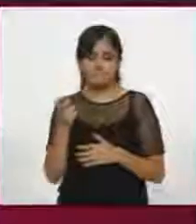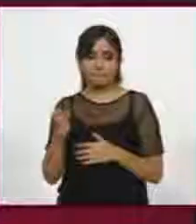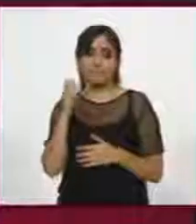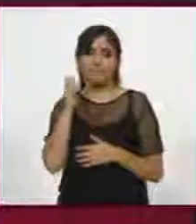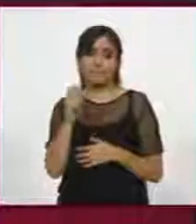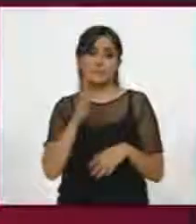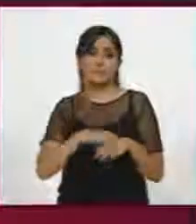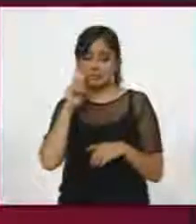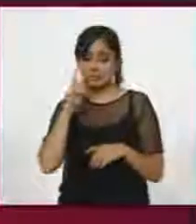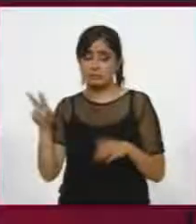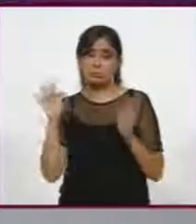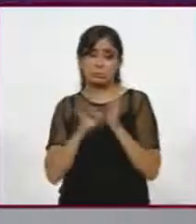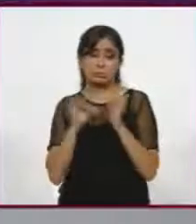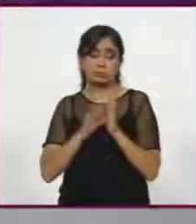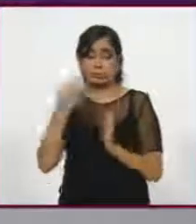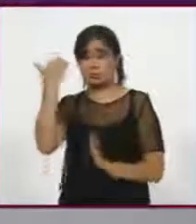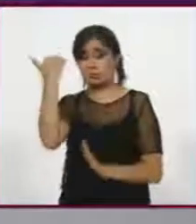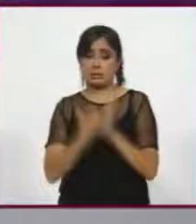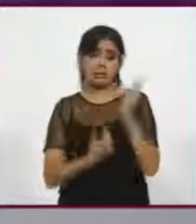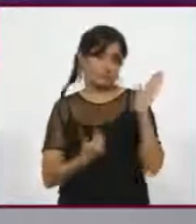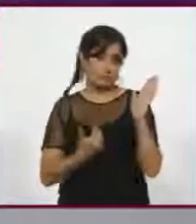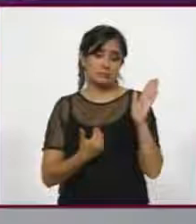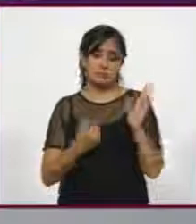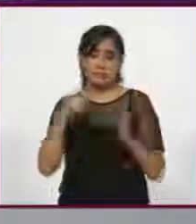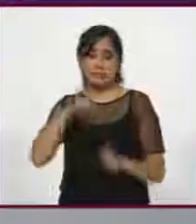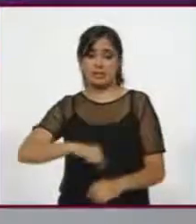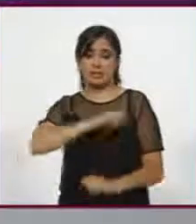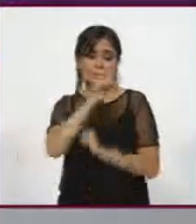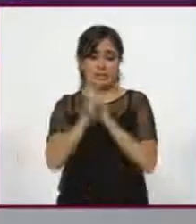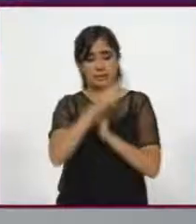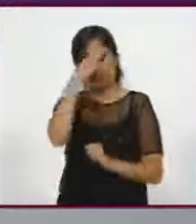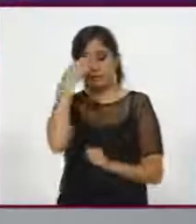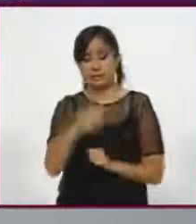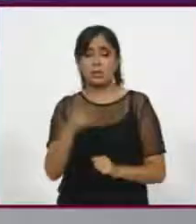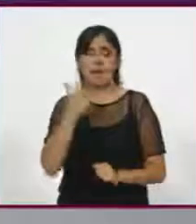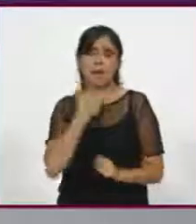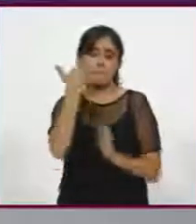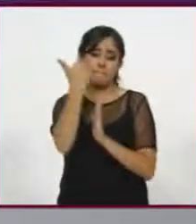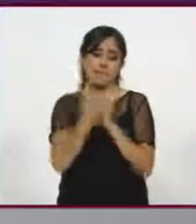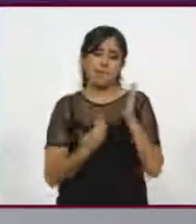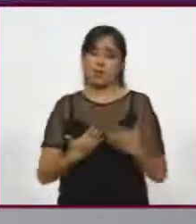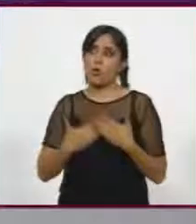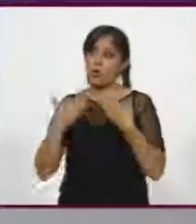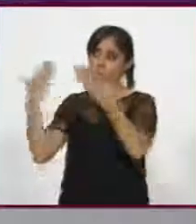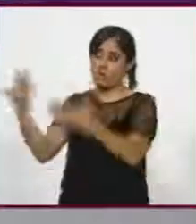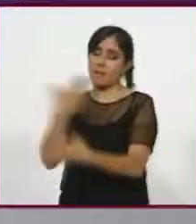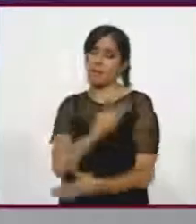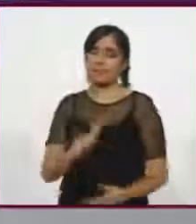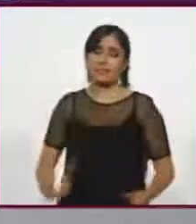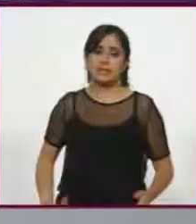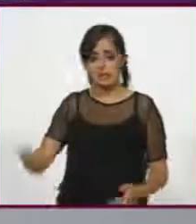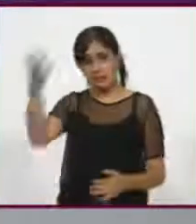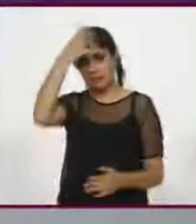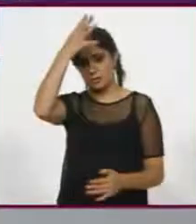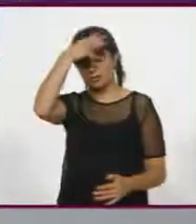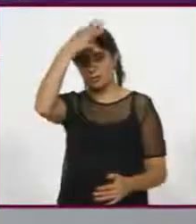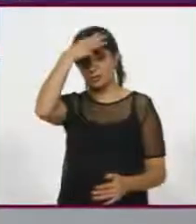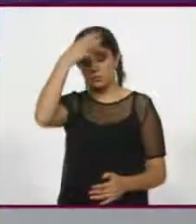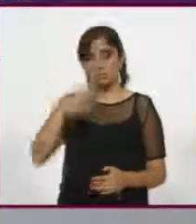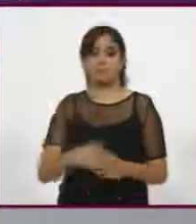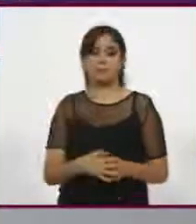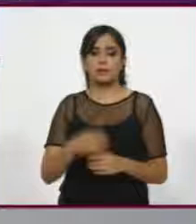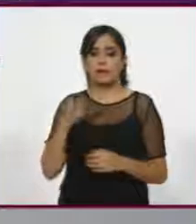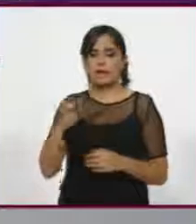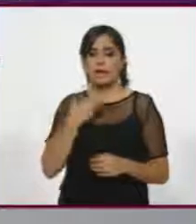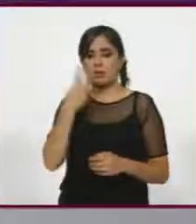de los más notables. Somos de los países que tienen menos confianza en el presidente, ¿no? Estamos estas ya